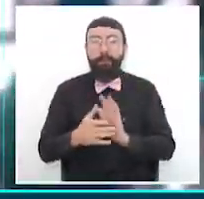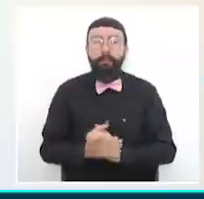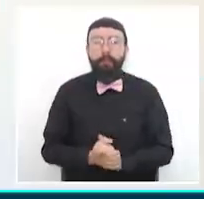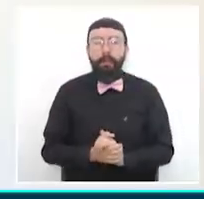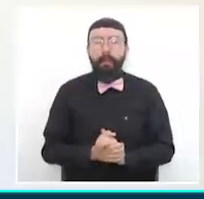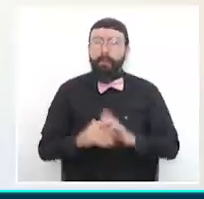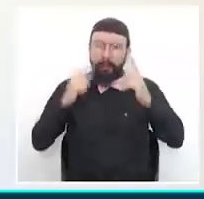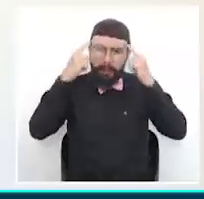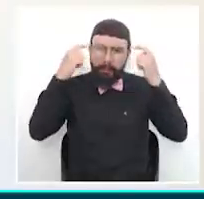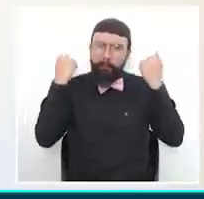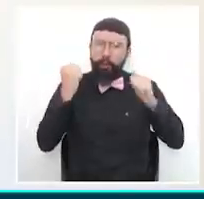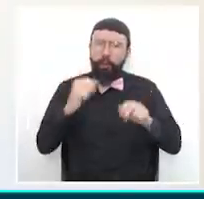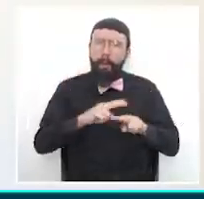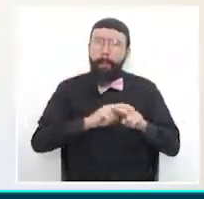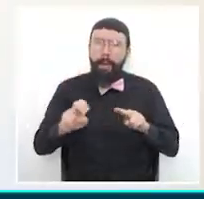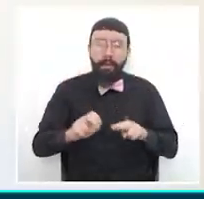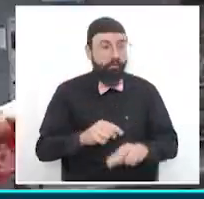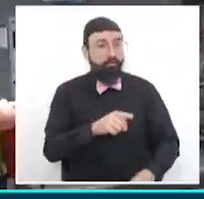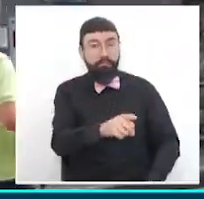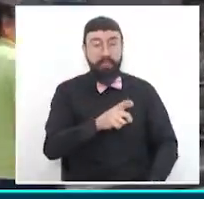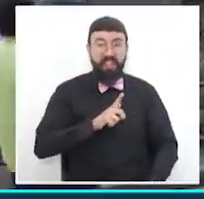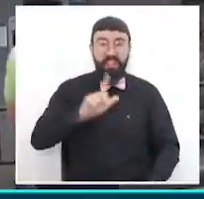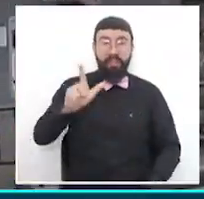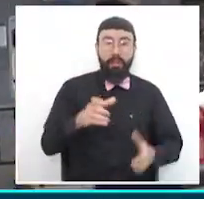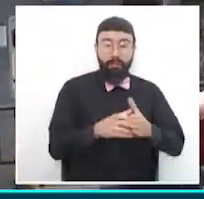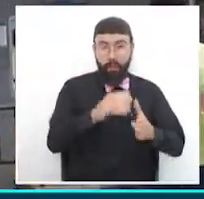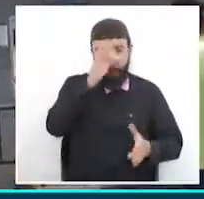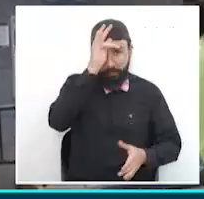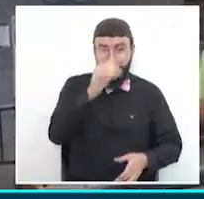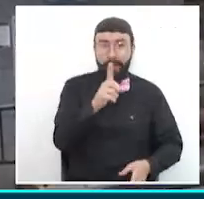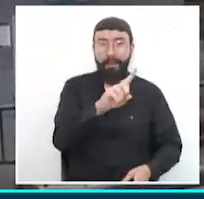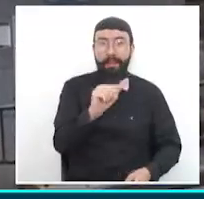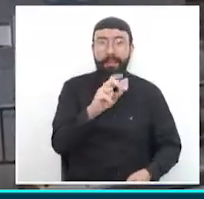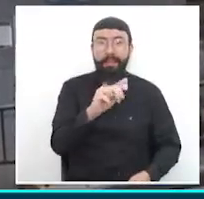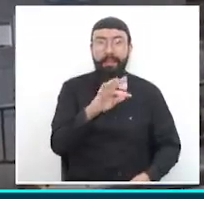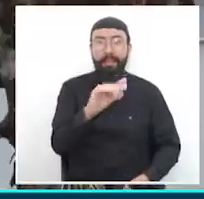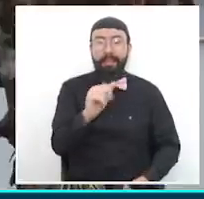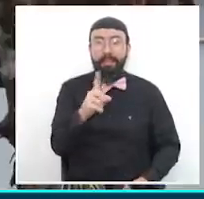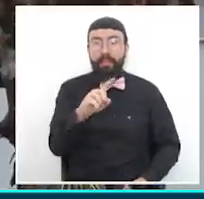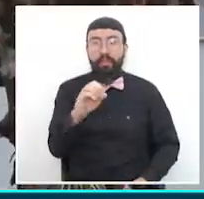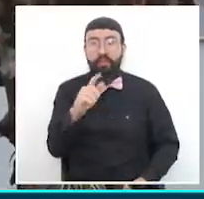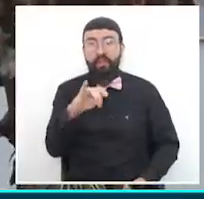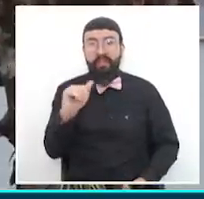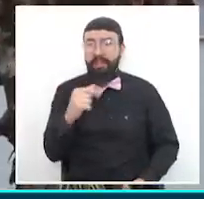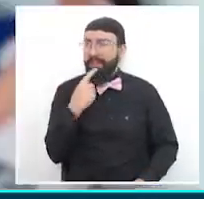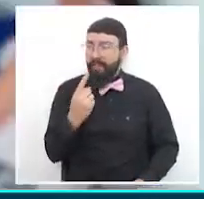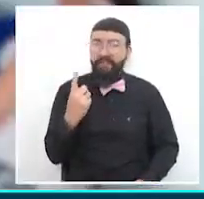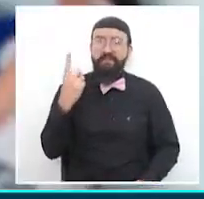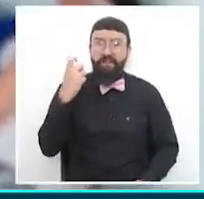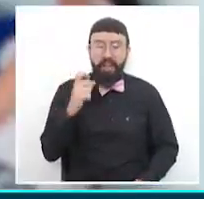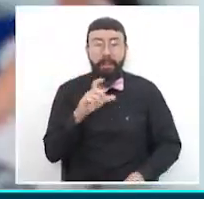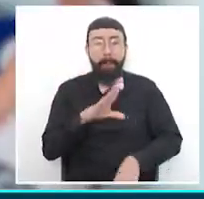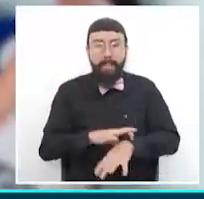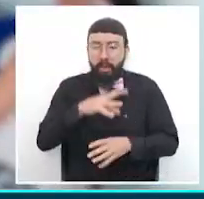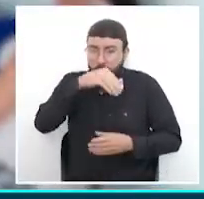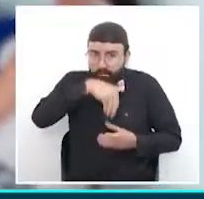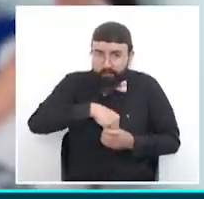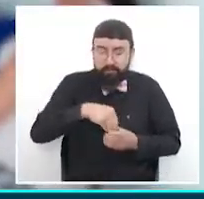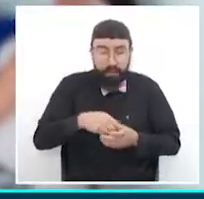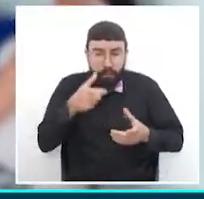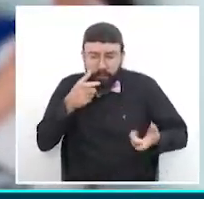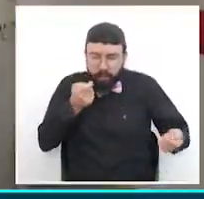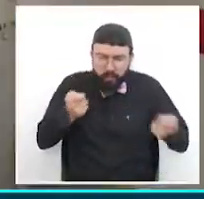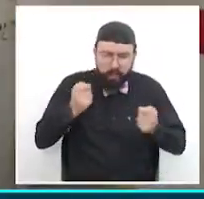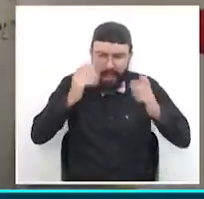Preocupación en Manizales. Voceros de Santa Sofía aseguran que la ciudad no cuenta con suficientes internistas para atender pico de contagios